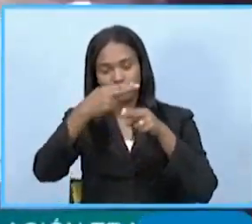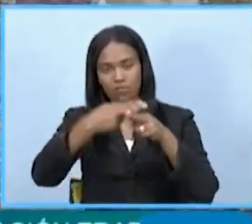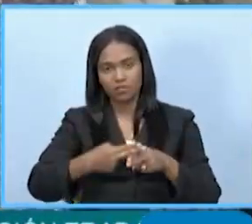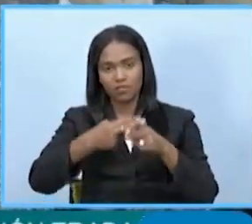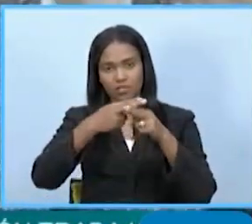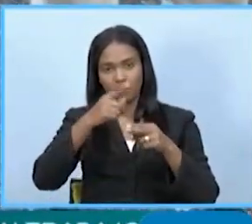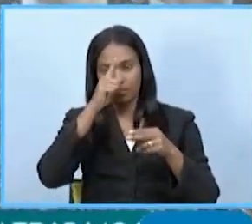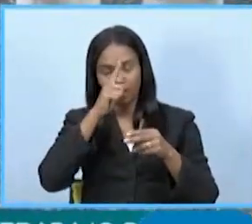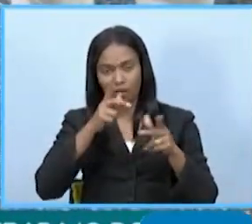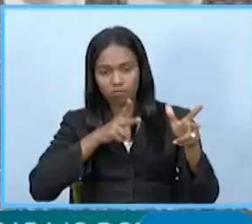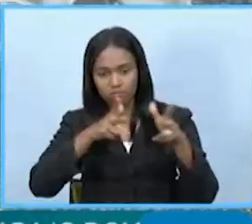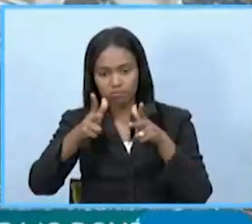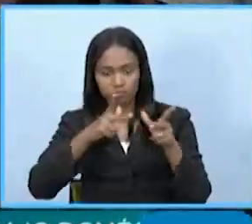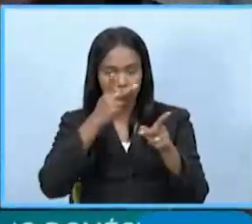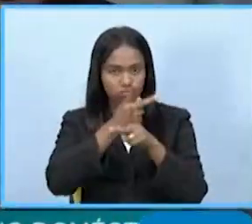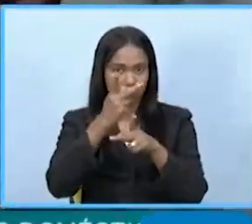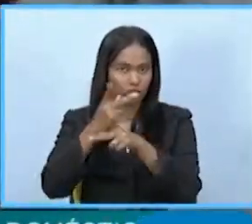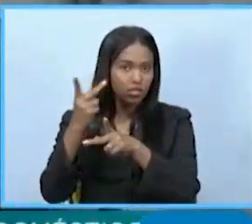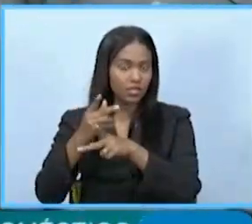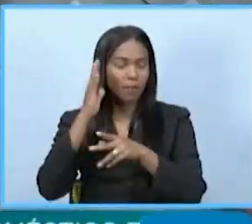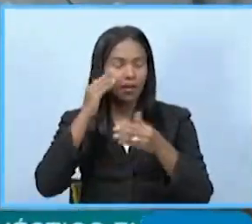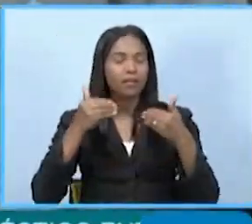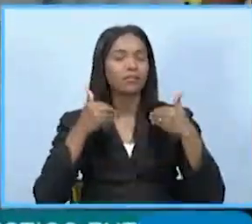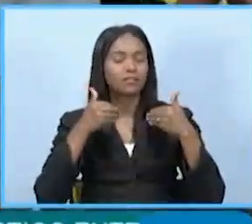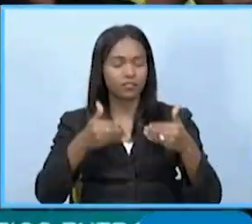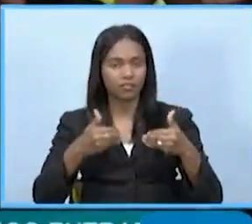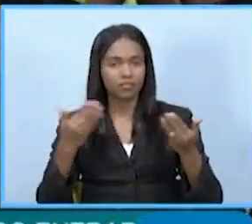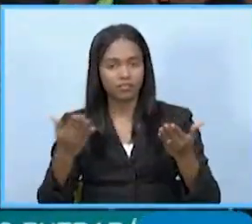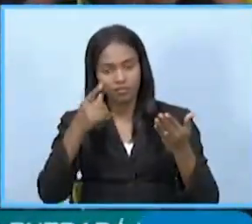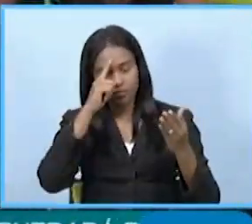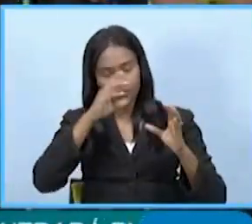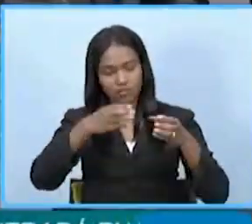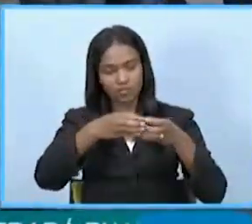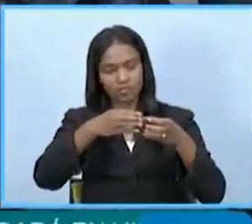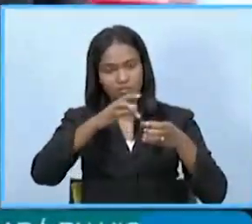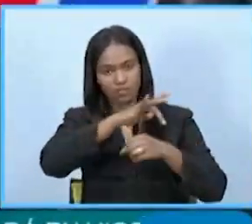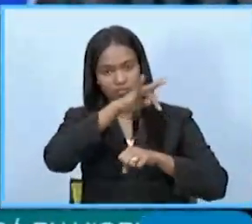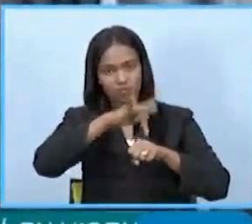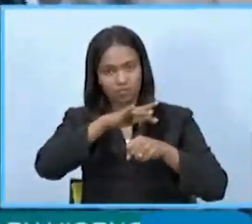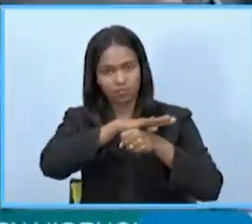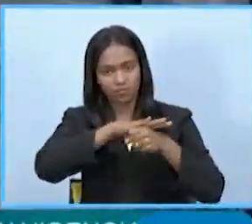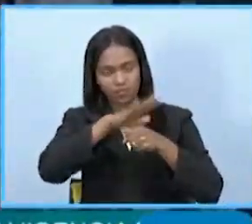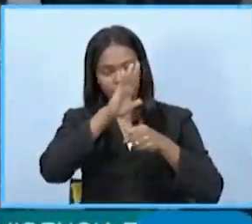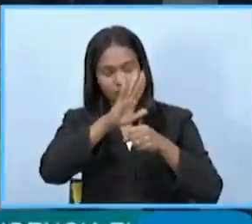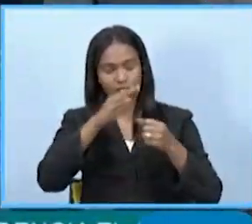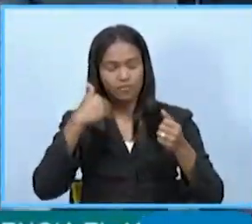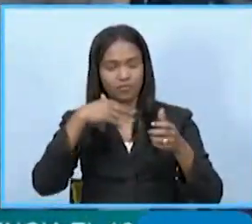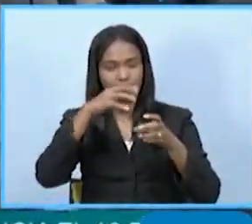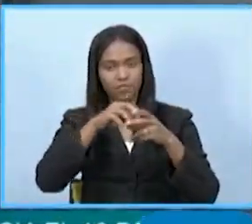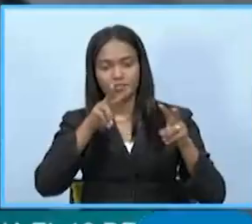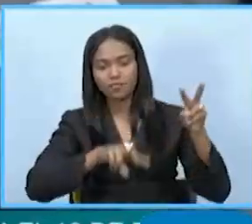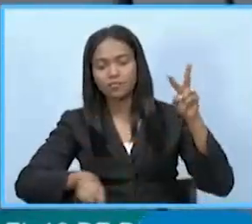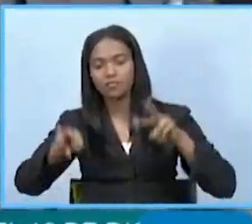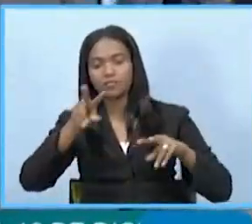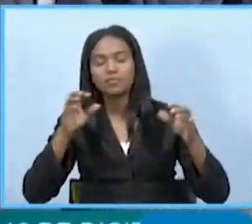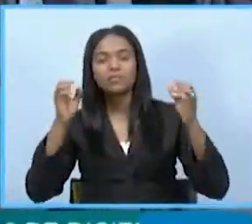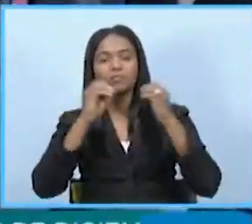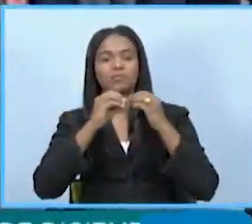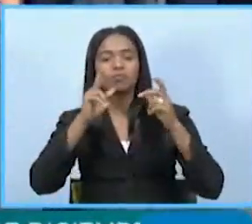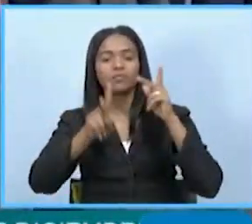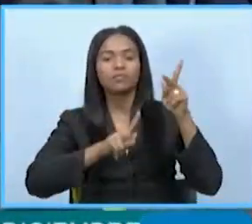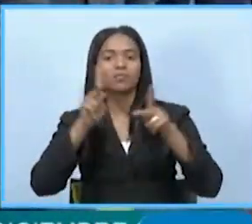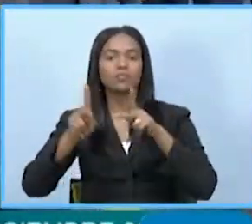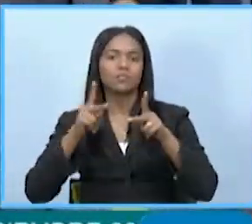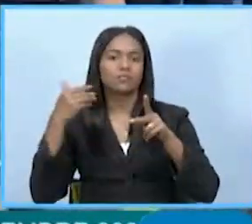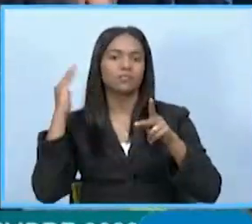Patrullaje por Cuadrantes, que será aplicada en el Polígono Central. la cual consistirá en una vigilancia múltiple de agentes